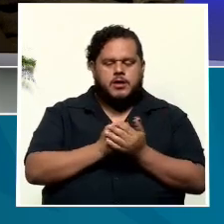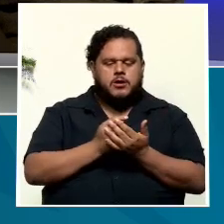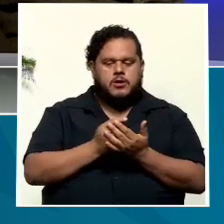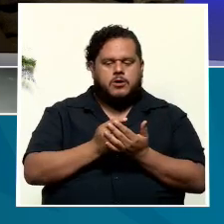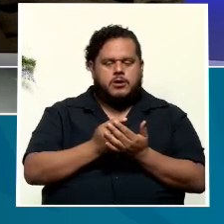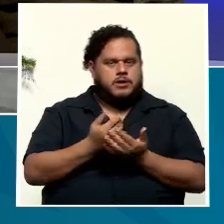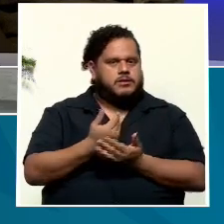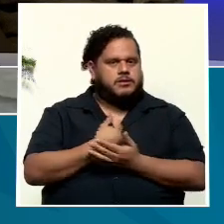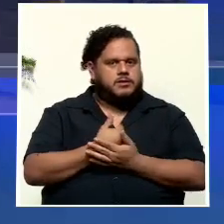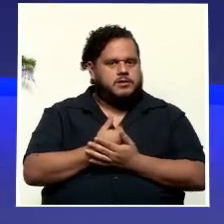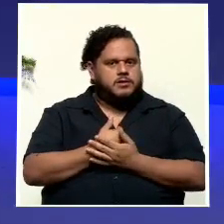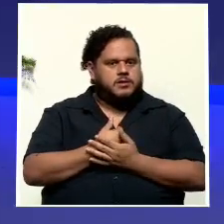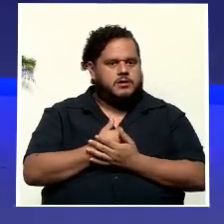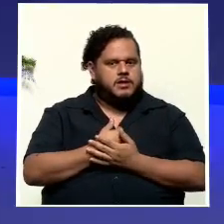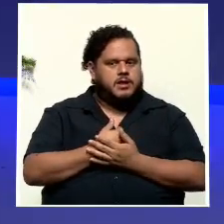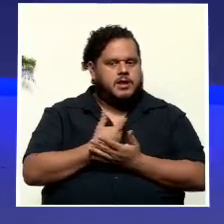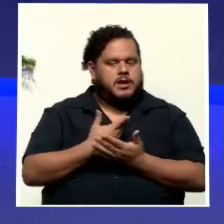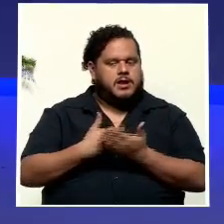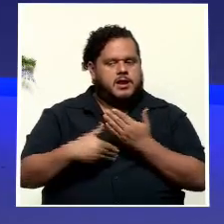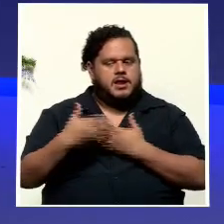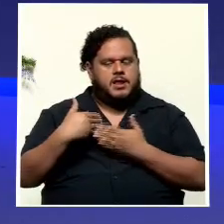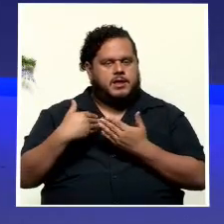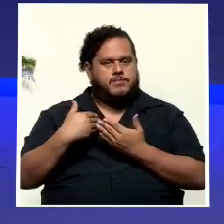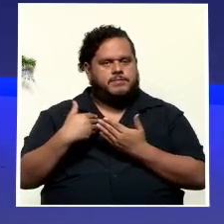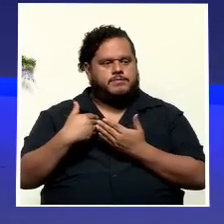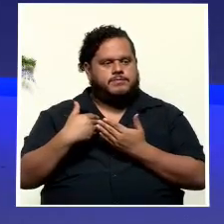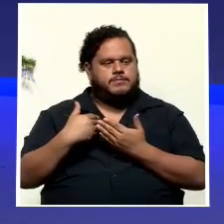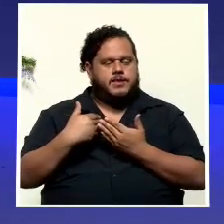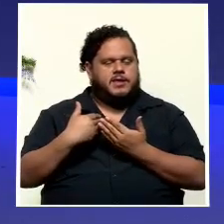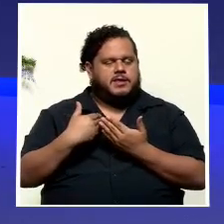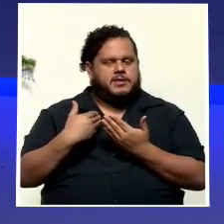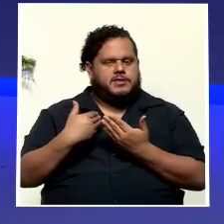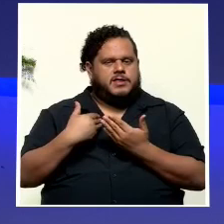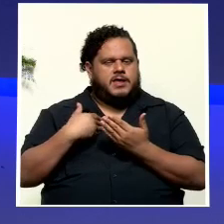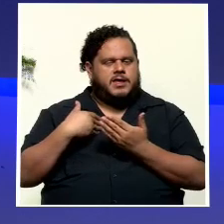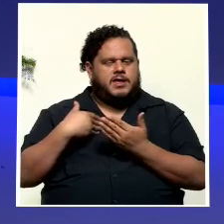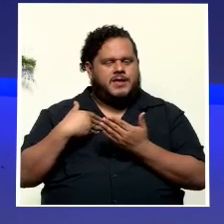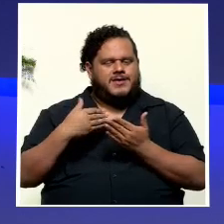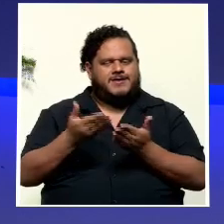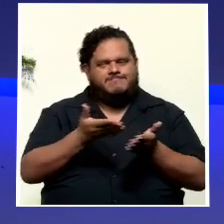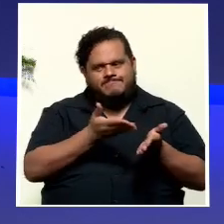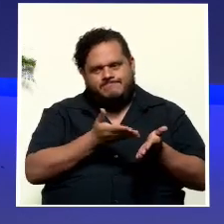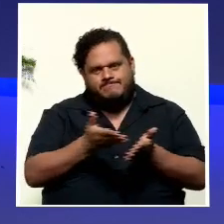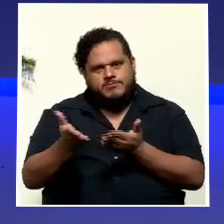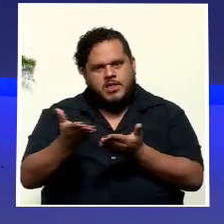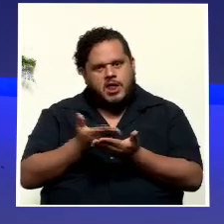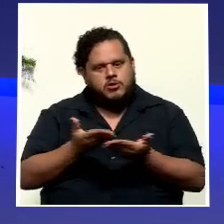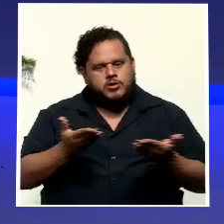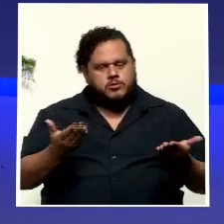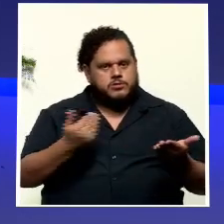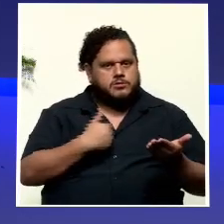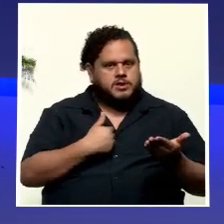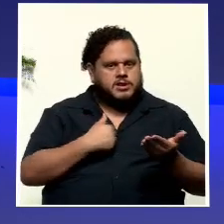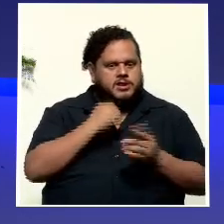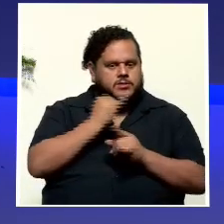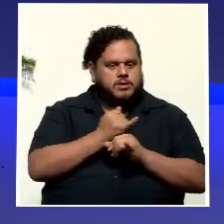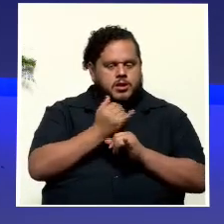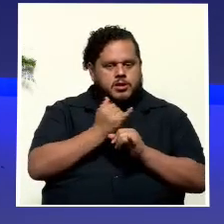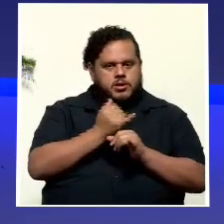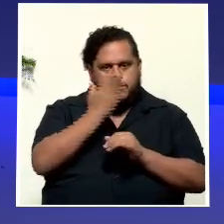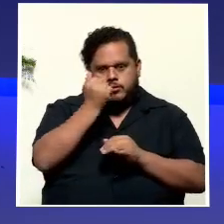tienen la prerrogativa de direccionar los recursos con los que cuenta la institución porque tienen